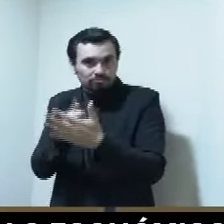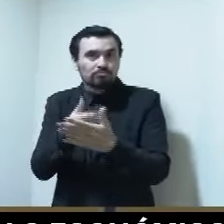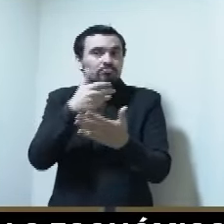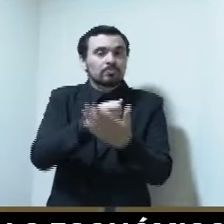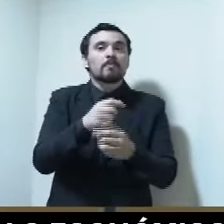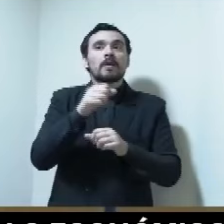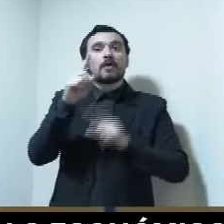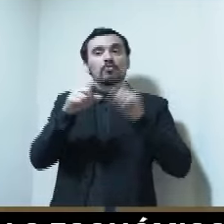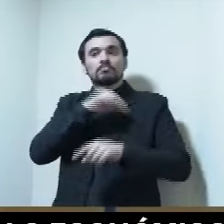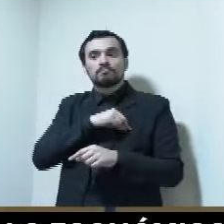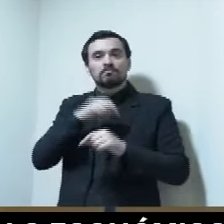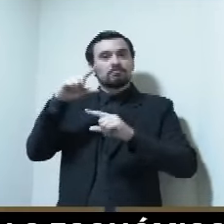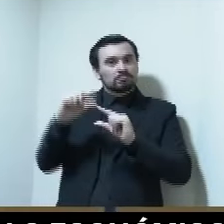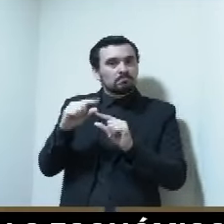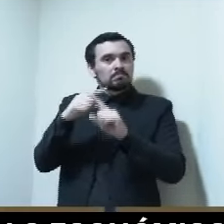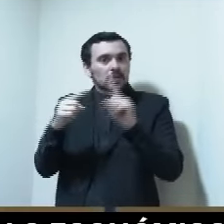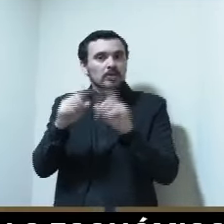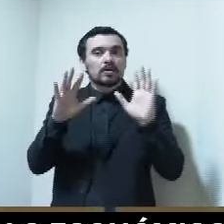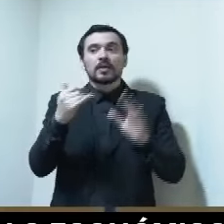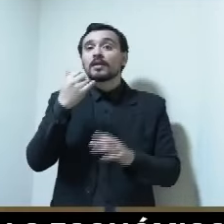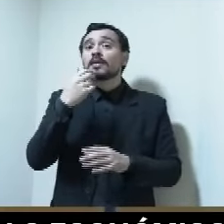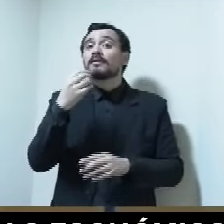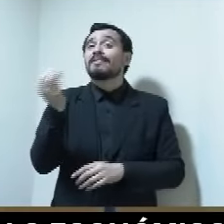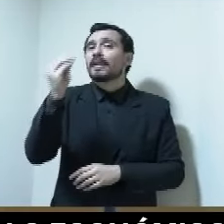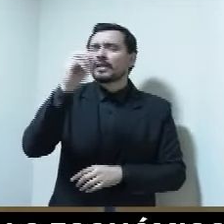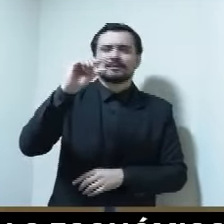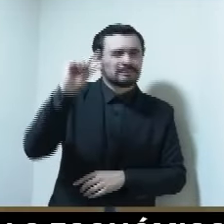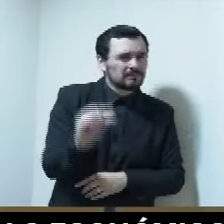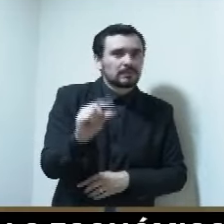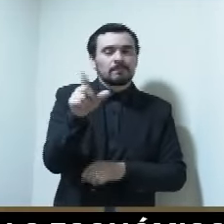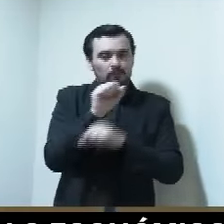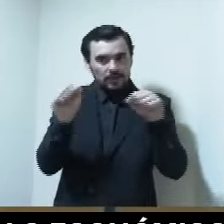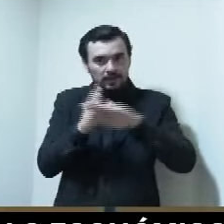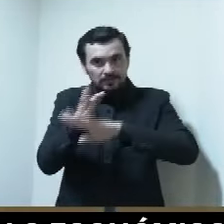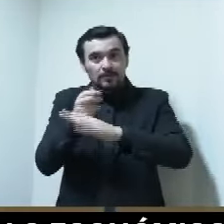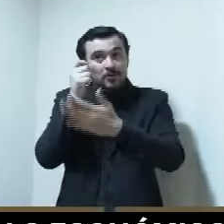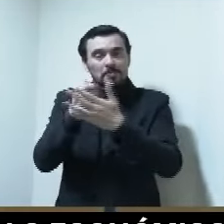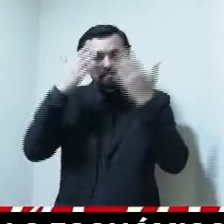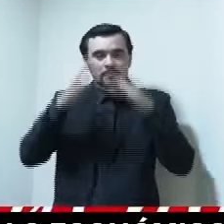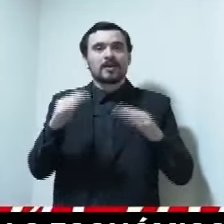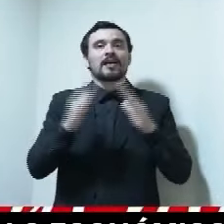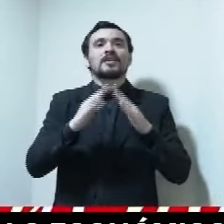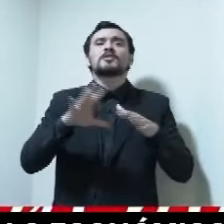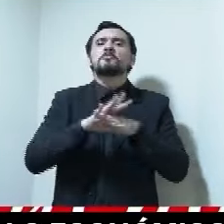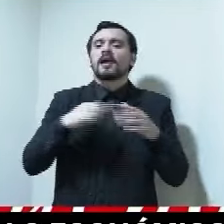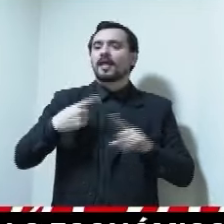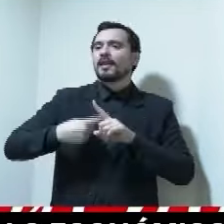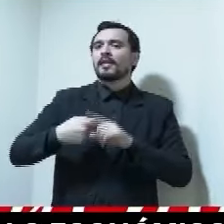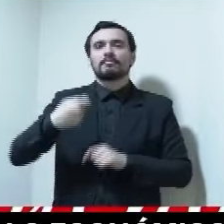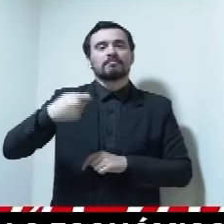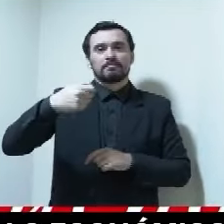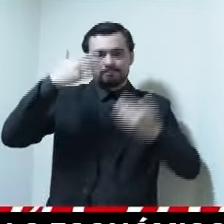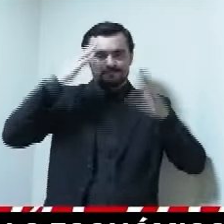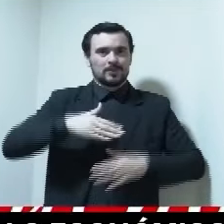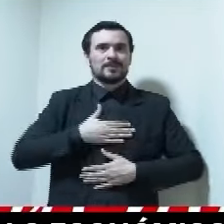bajos, con la tasa de interés más baja de la historia, para que puedan acceder a una vivienda a precios de alquiler y